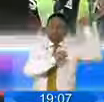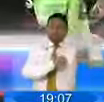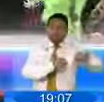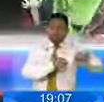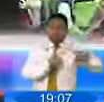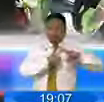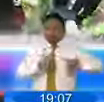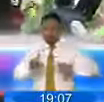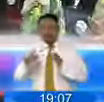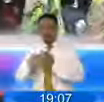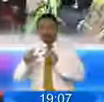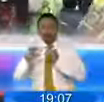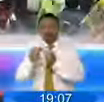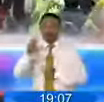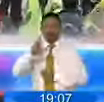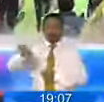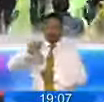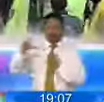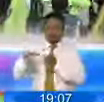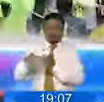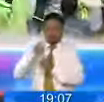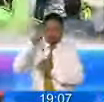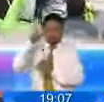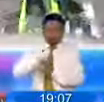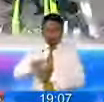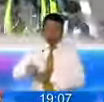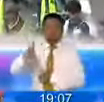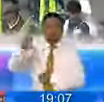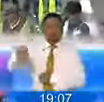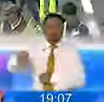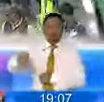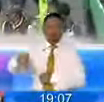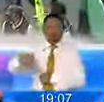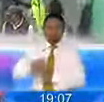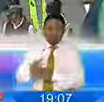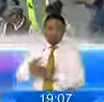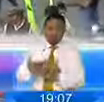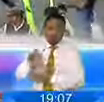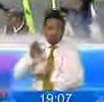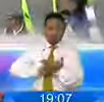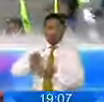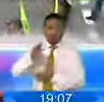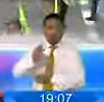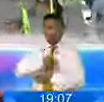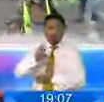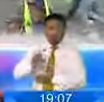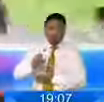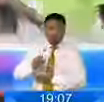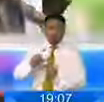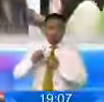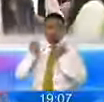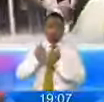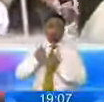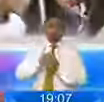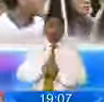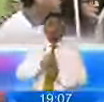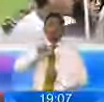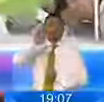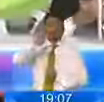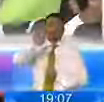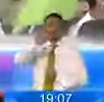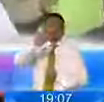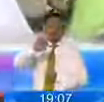ala inconforme de Alianza País confirma su postura. Pese a que no fueron calificados por el CNE, el asambleísta Byron Valle afirma